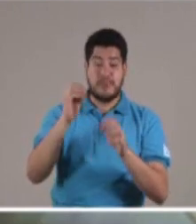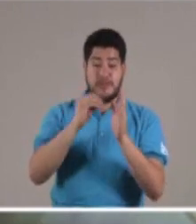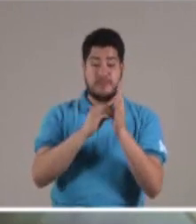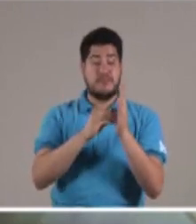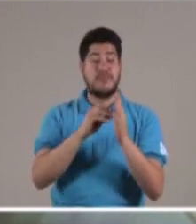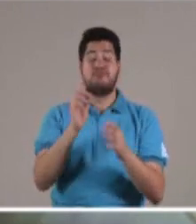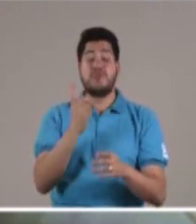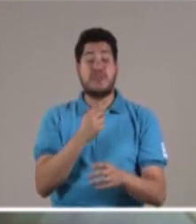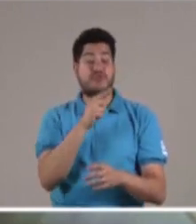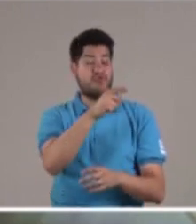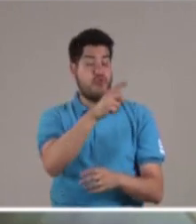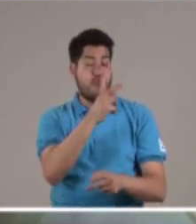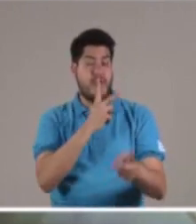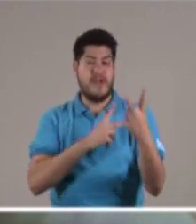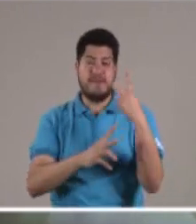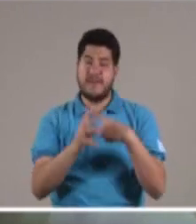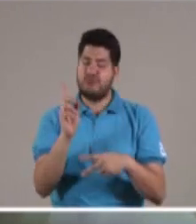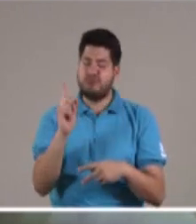el hermano entró